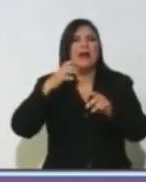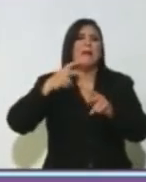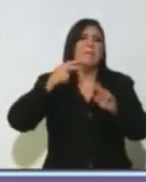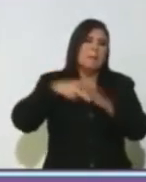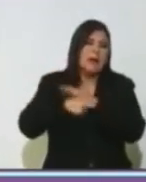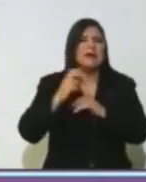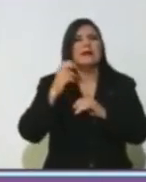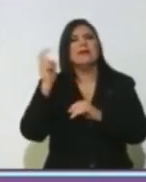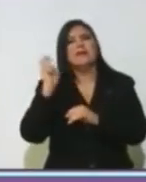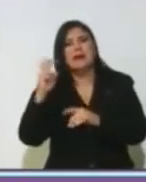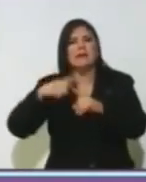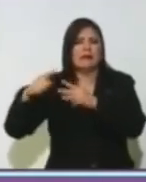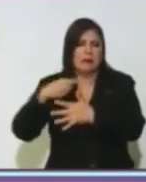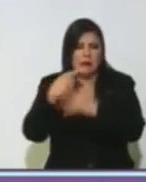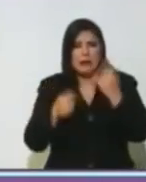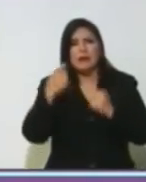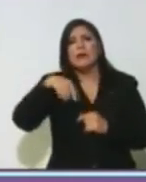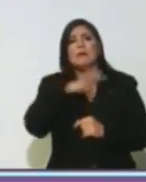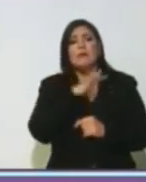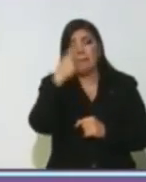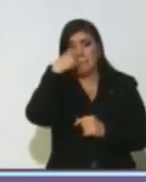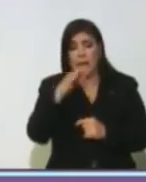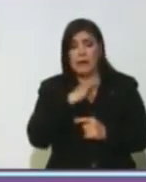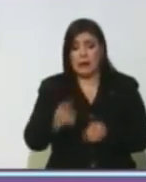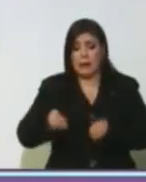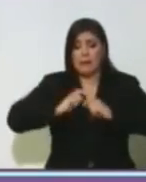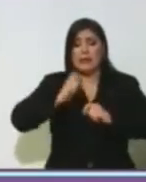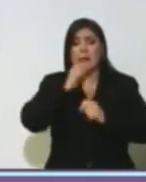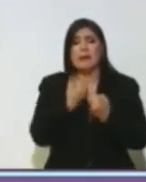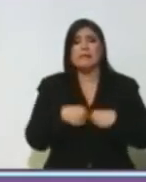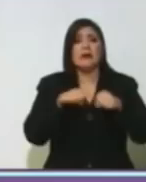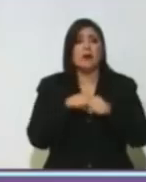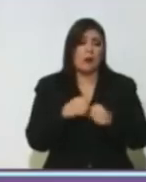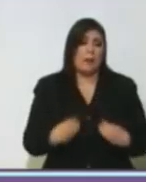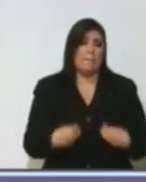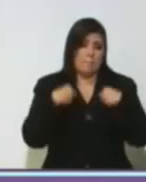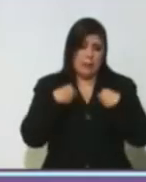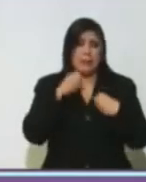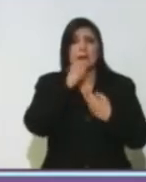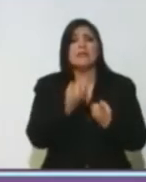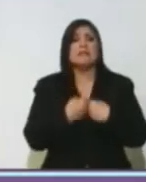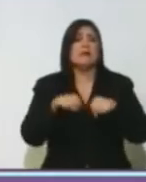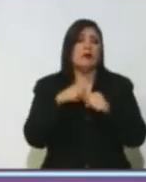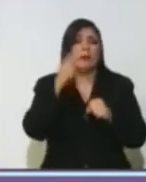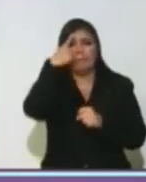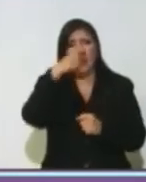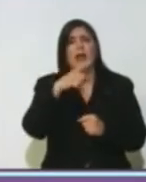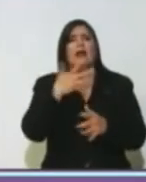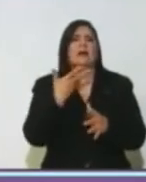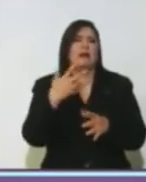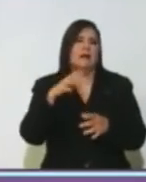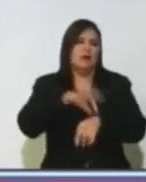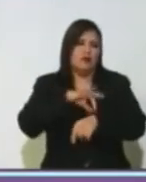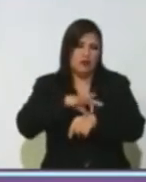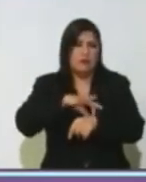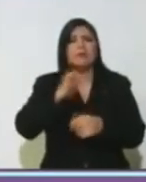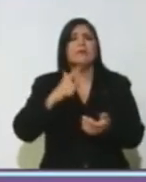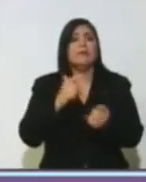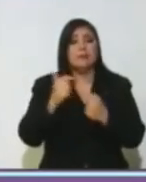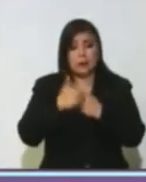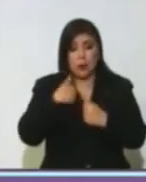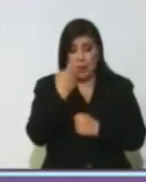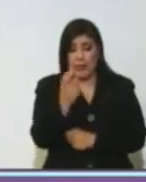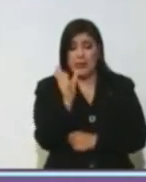inmediato nos dará acceso a un seguro de gastos médicos y un seguro de vida y algo muy importante aprovecho con el anuncio de esta tarjeta